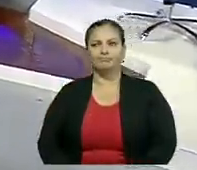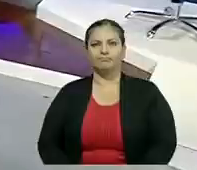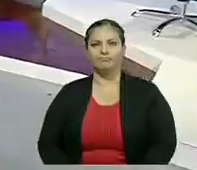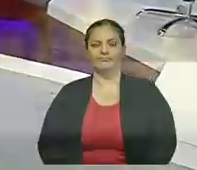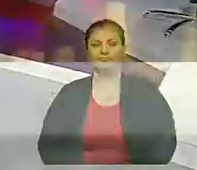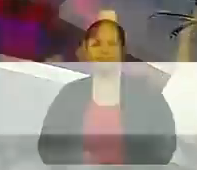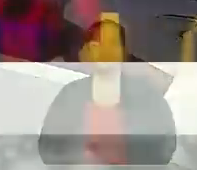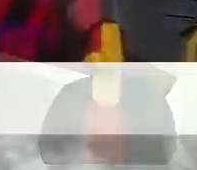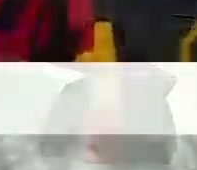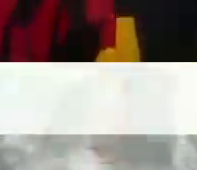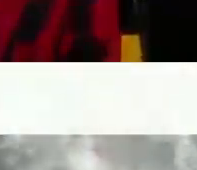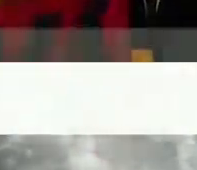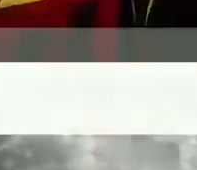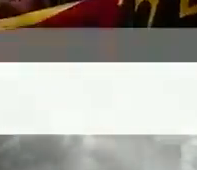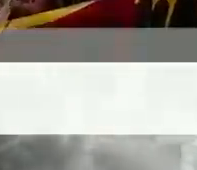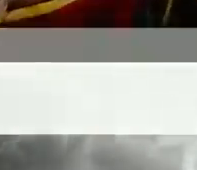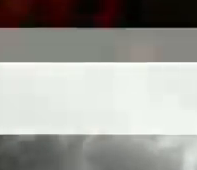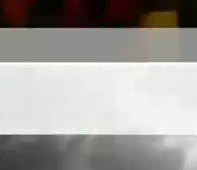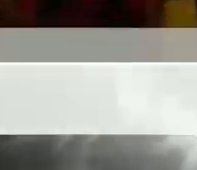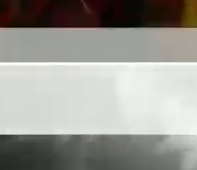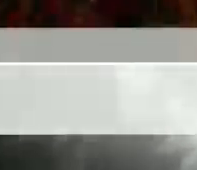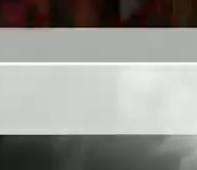Lejos de aquí,